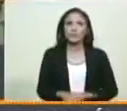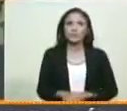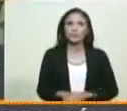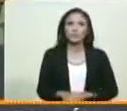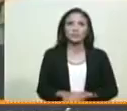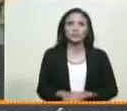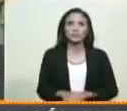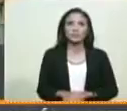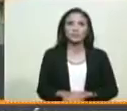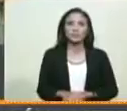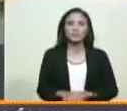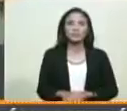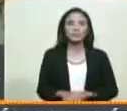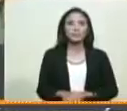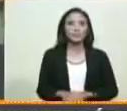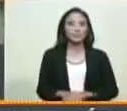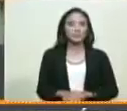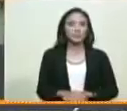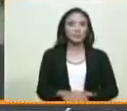estado.